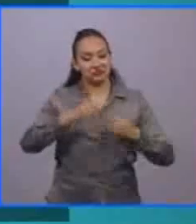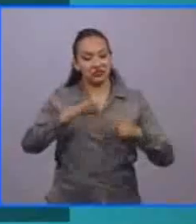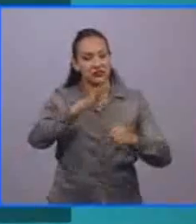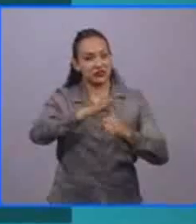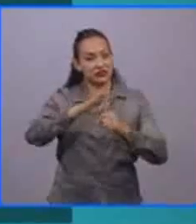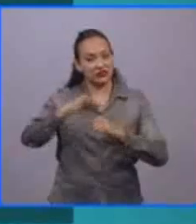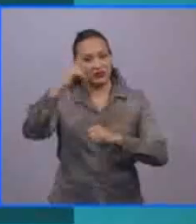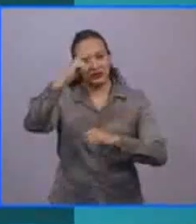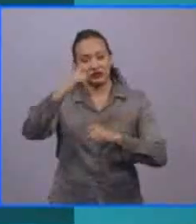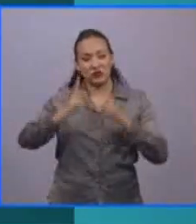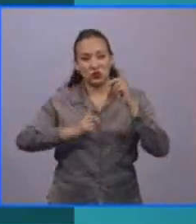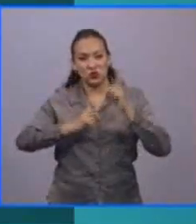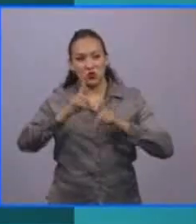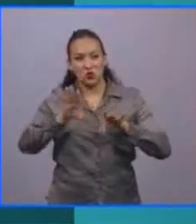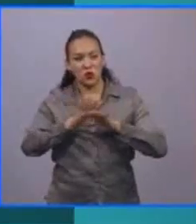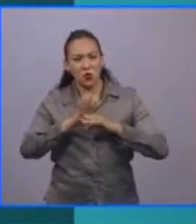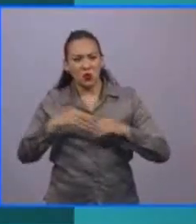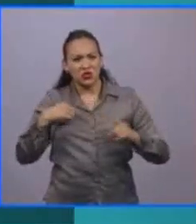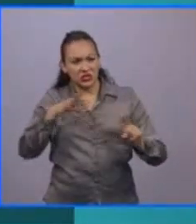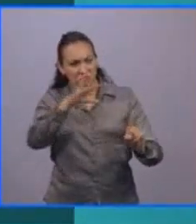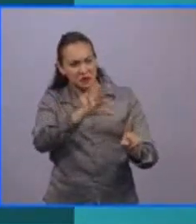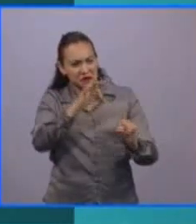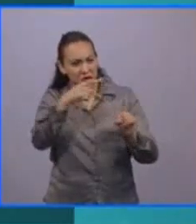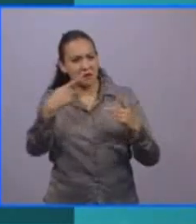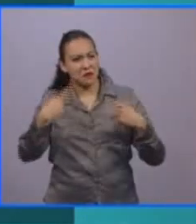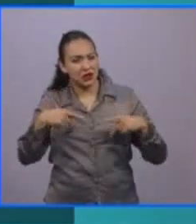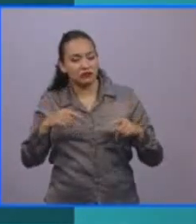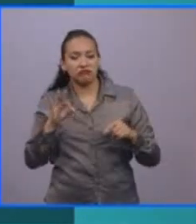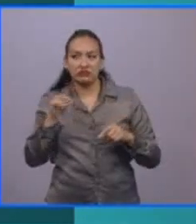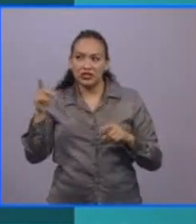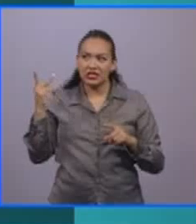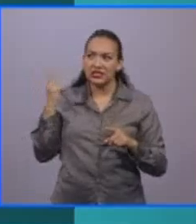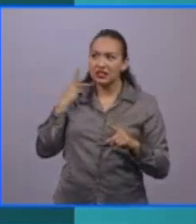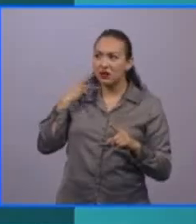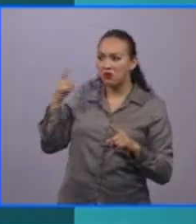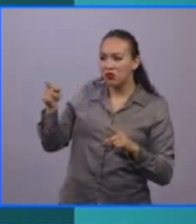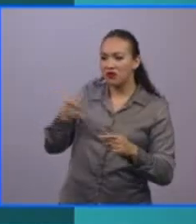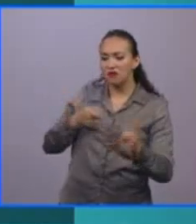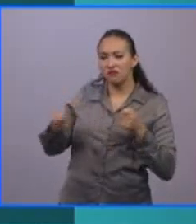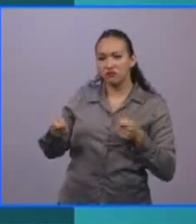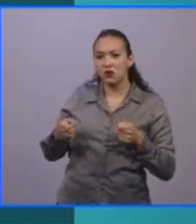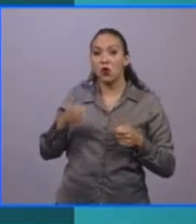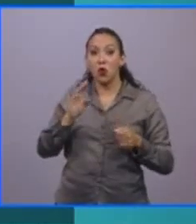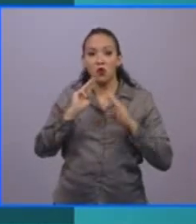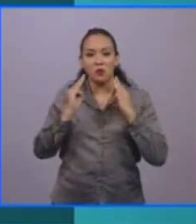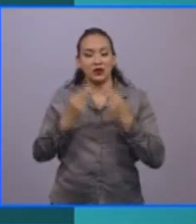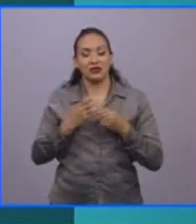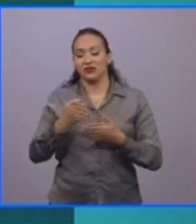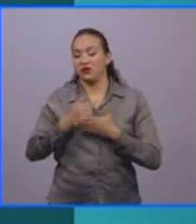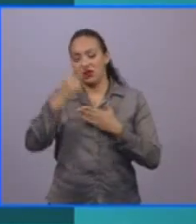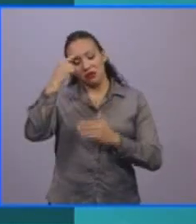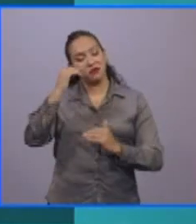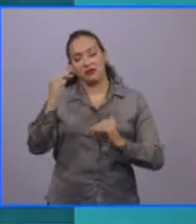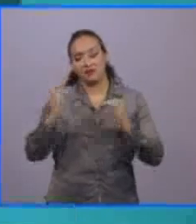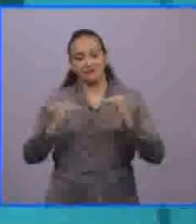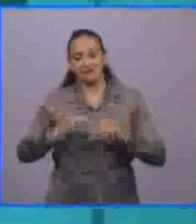Federal al quedar supeditado a los intereses del poder político, poniendo en riesgo su autonomía e imparcialidad.